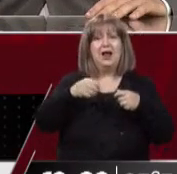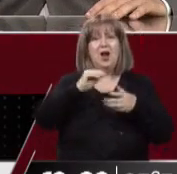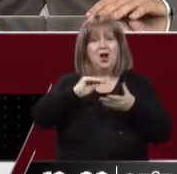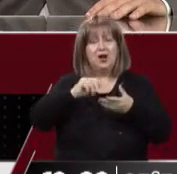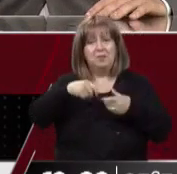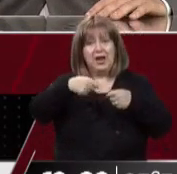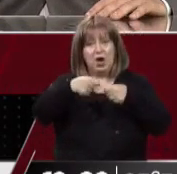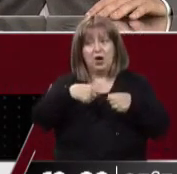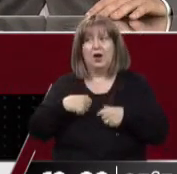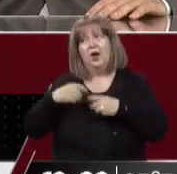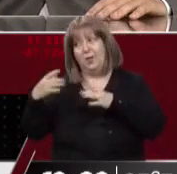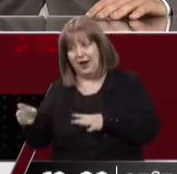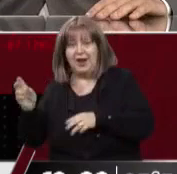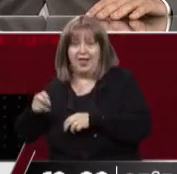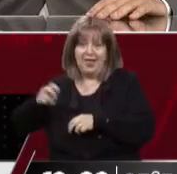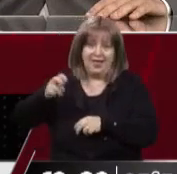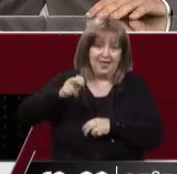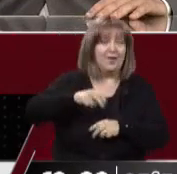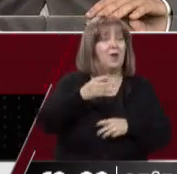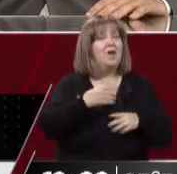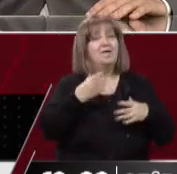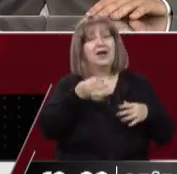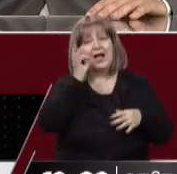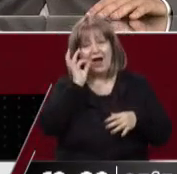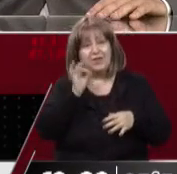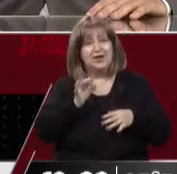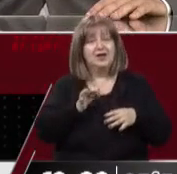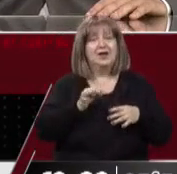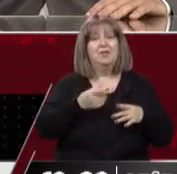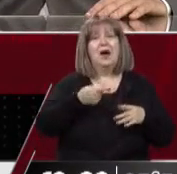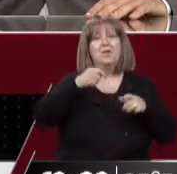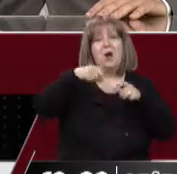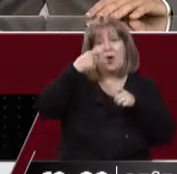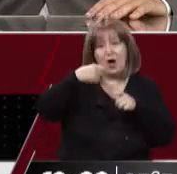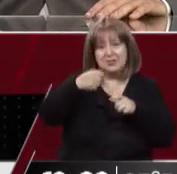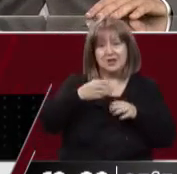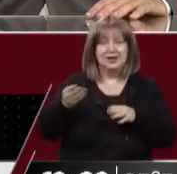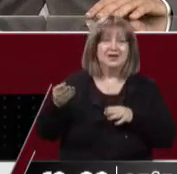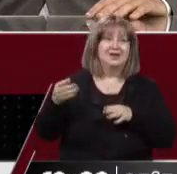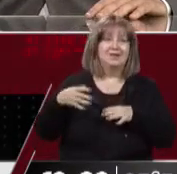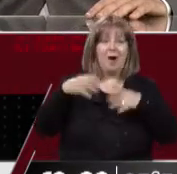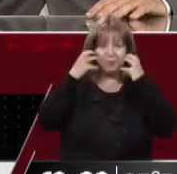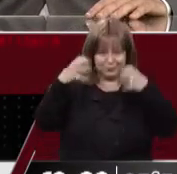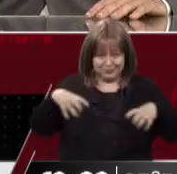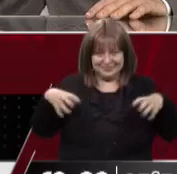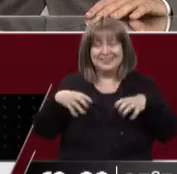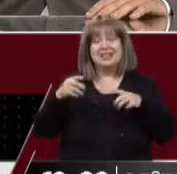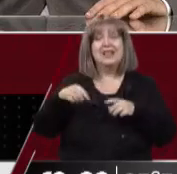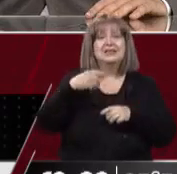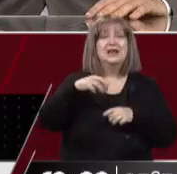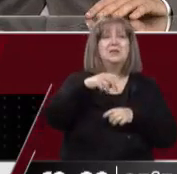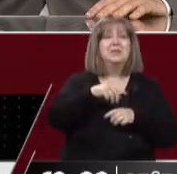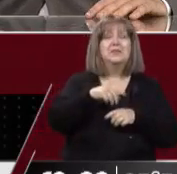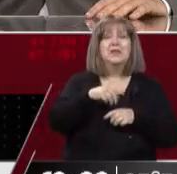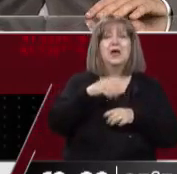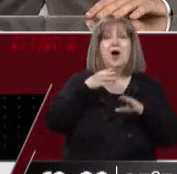listo, que está acá. Bueno, salimos de desayunar ahí y dijimos, bueno, tomamos el café, ¿no? Vamos por un postrecito, gordo que somos.